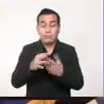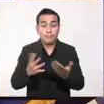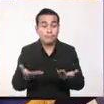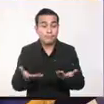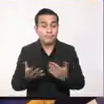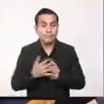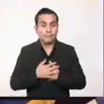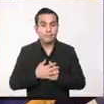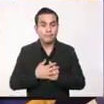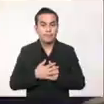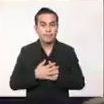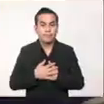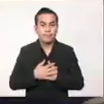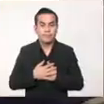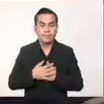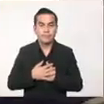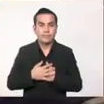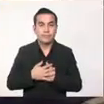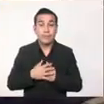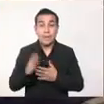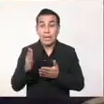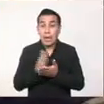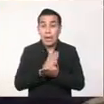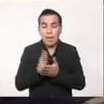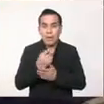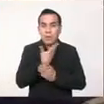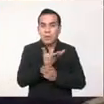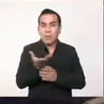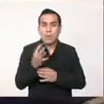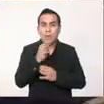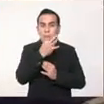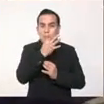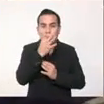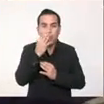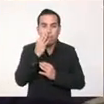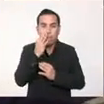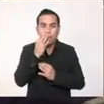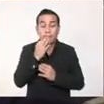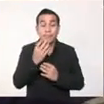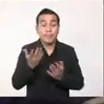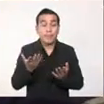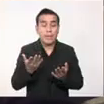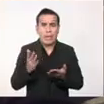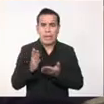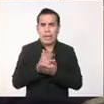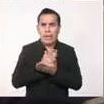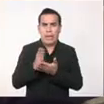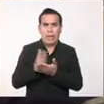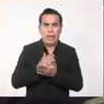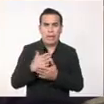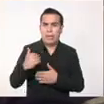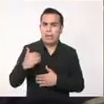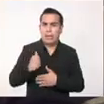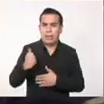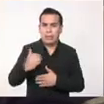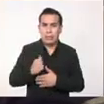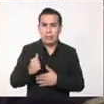opositores. Y nadie dijo nada. No hubo condena de la Unión Europea, no hubo condena de